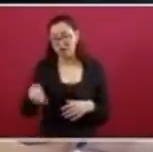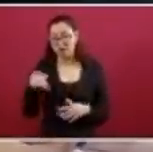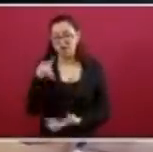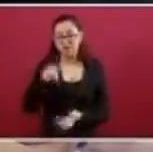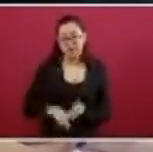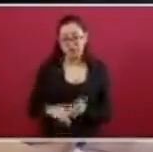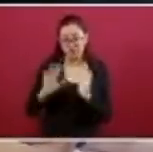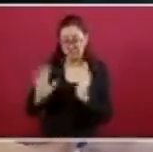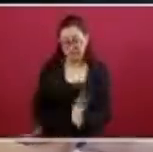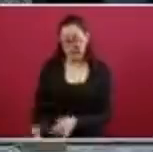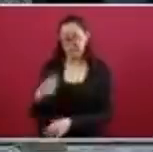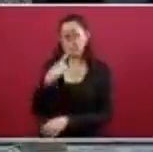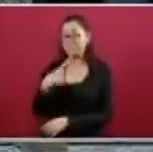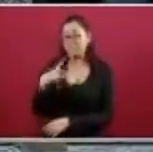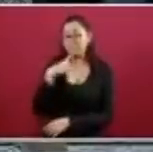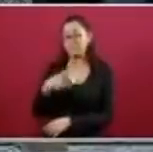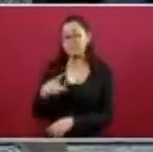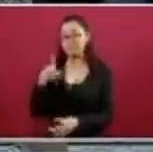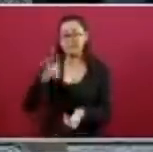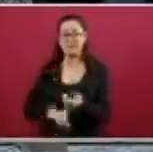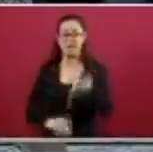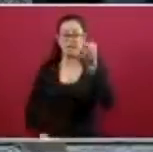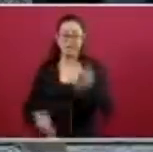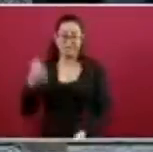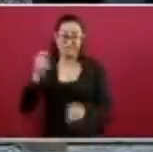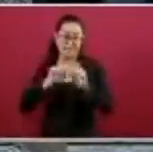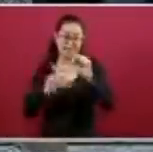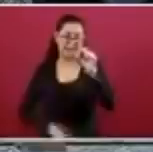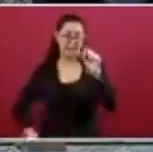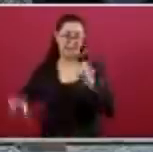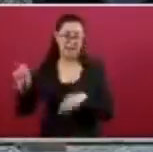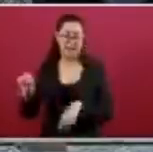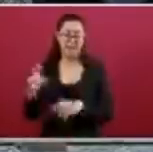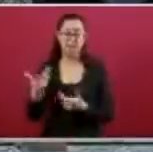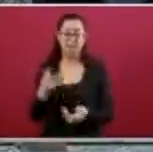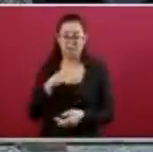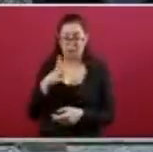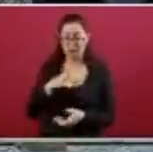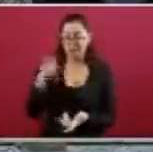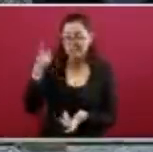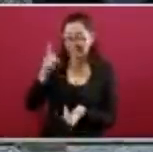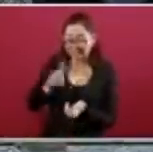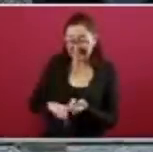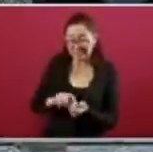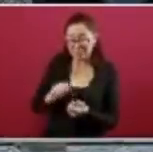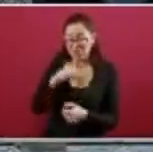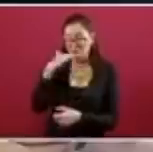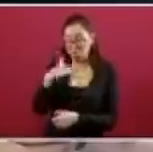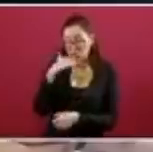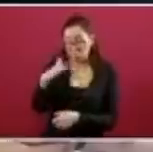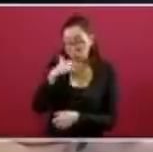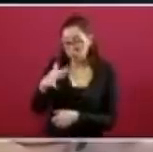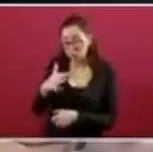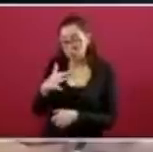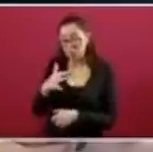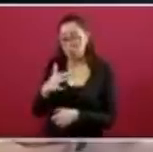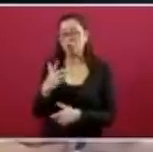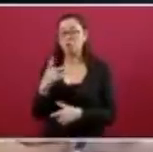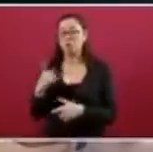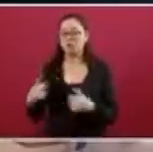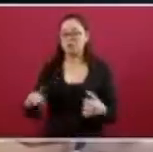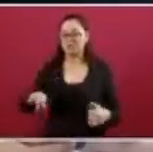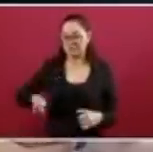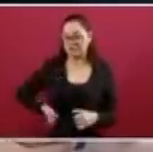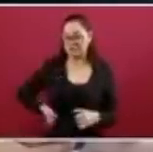las denuncias correspondientes ante la Fiscalía General de la República ante la posibilidad de haber incurrido en actos de corrupción y de conflicto